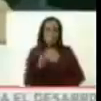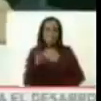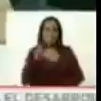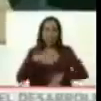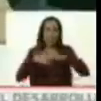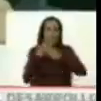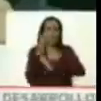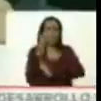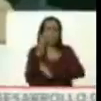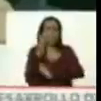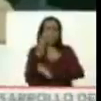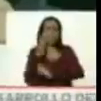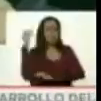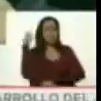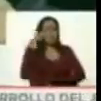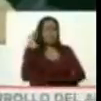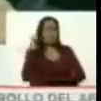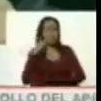Aida Merlano: